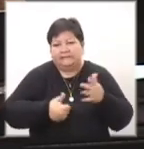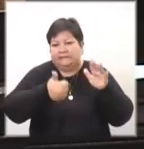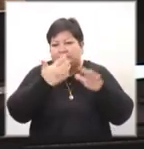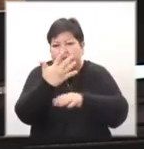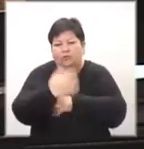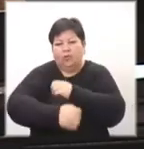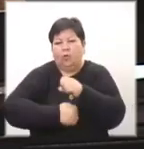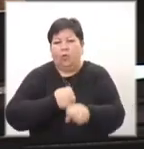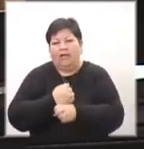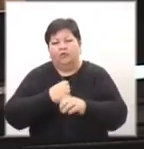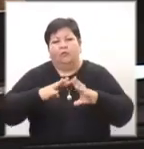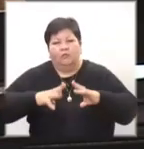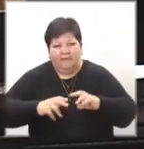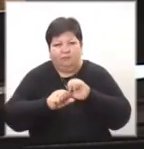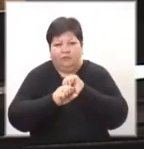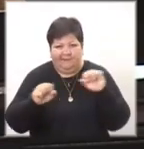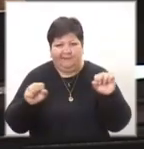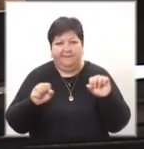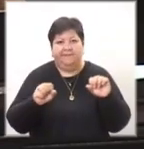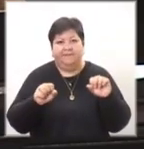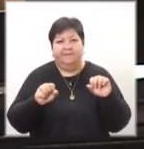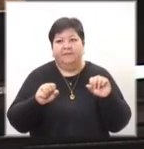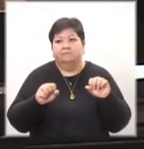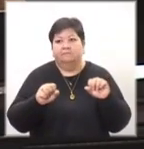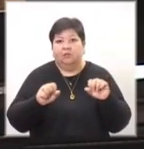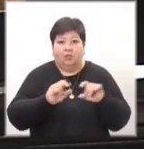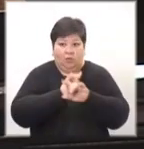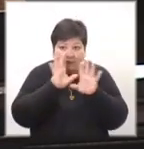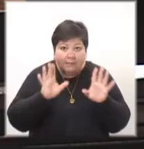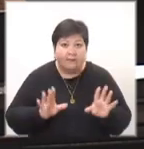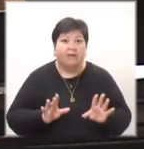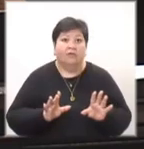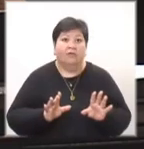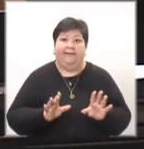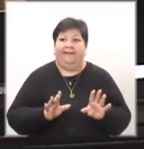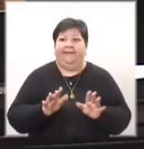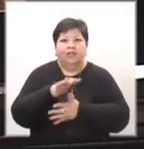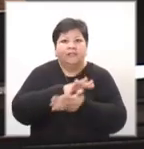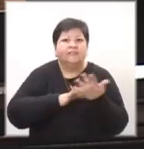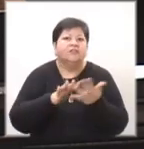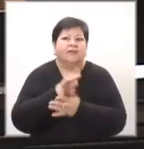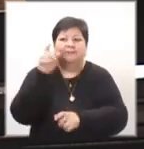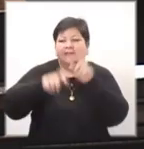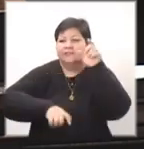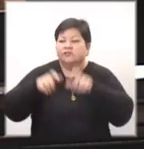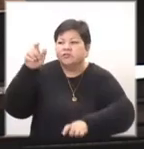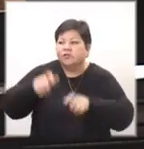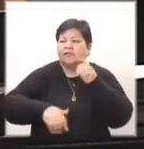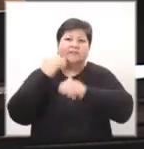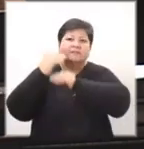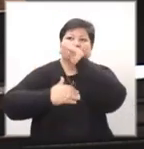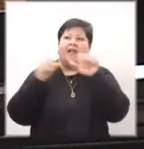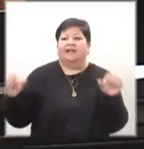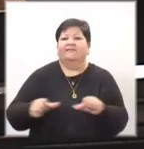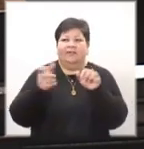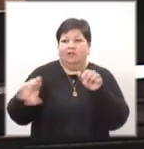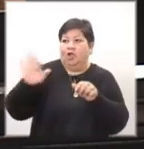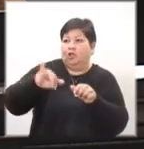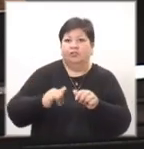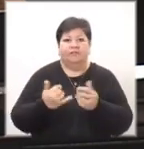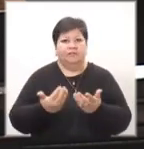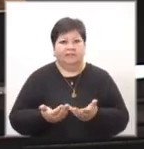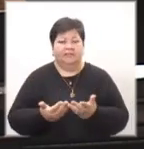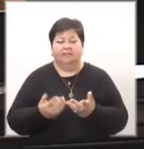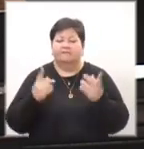65 años para poder retirarse, cuando claramente las condiciones en las que estas personas desarrollan su actividad diaria les hace